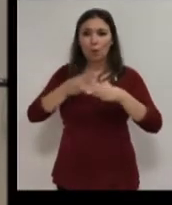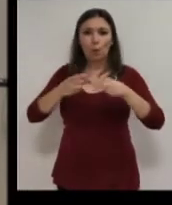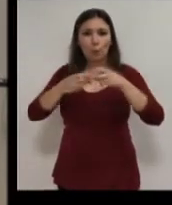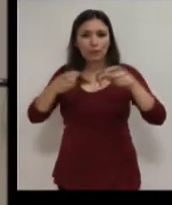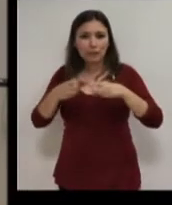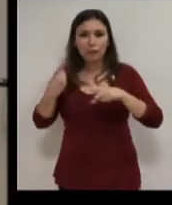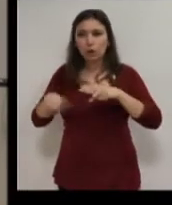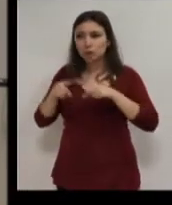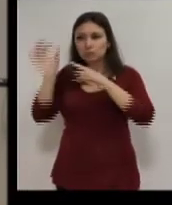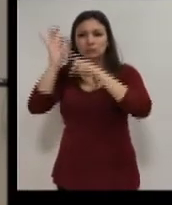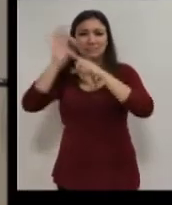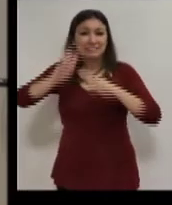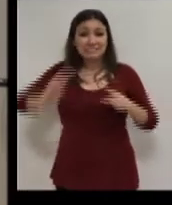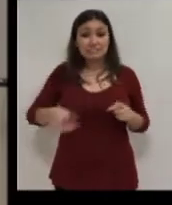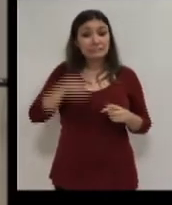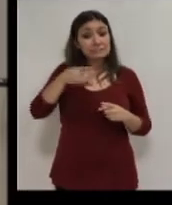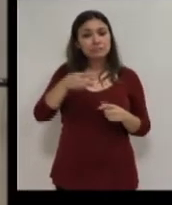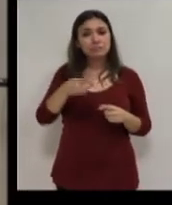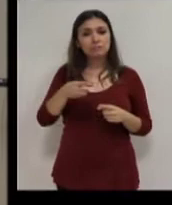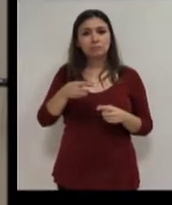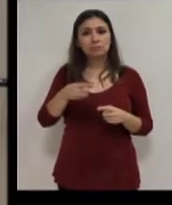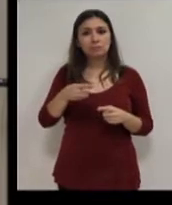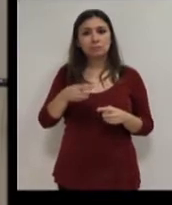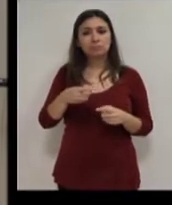transporte, información, billética, etcétera,